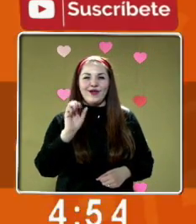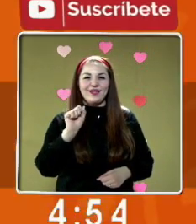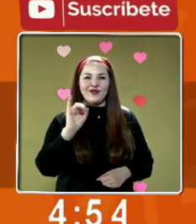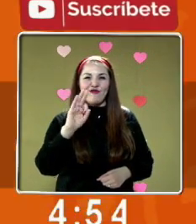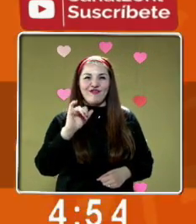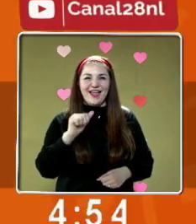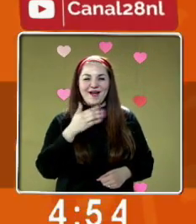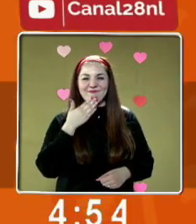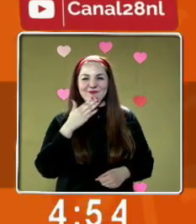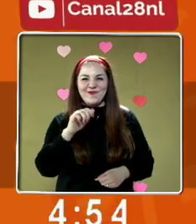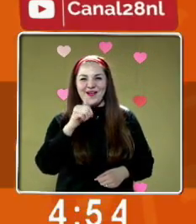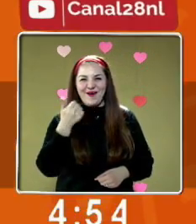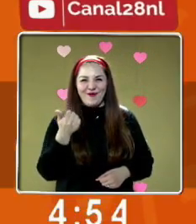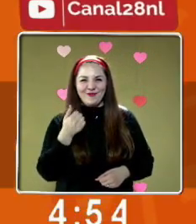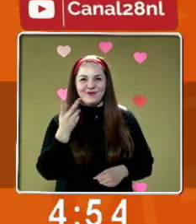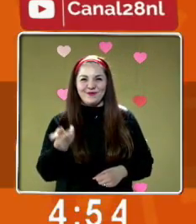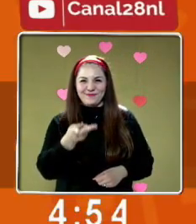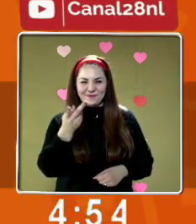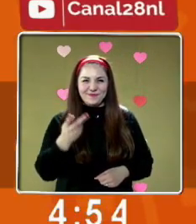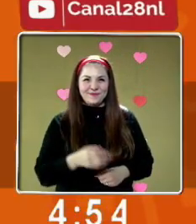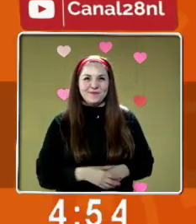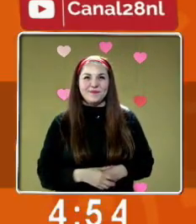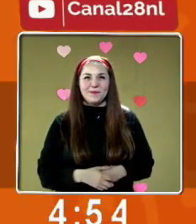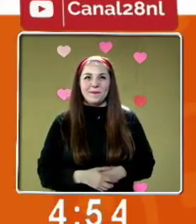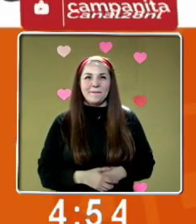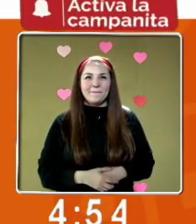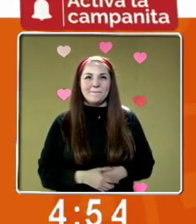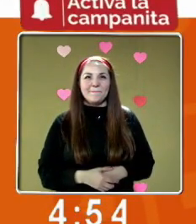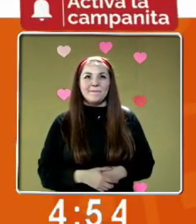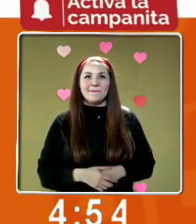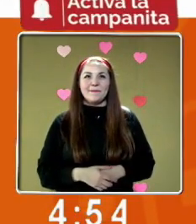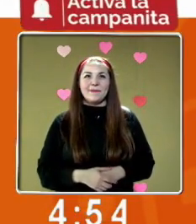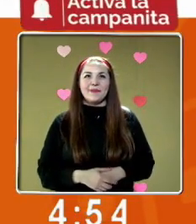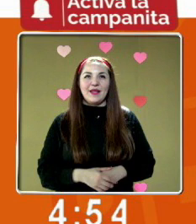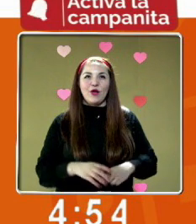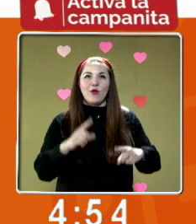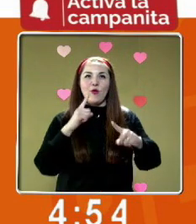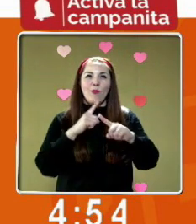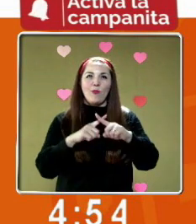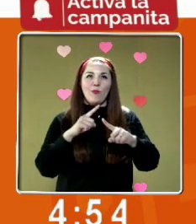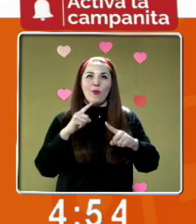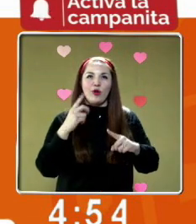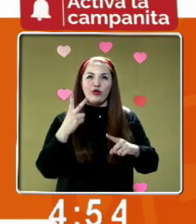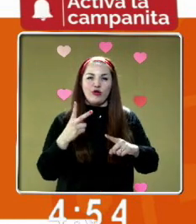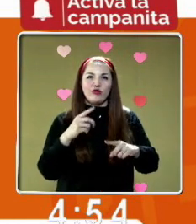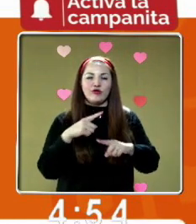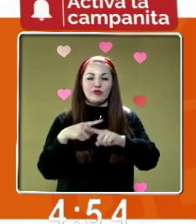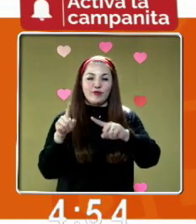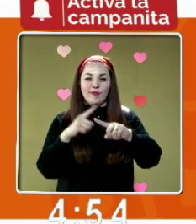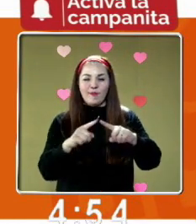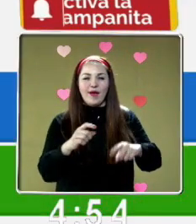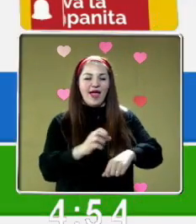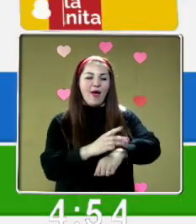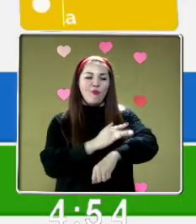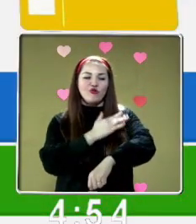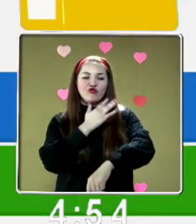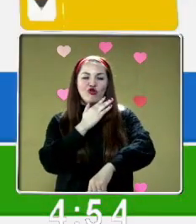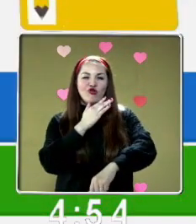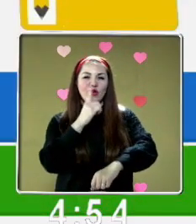¿Avanzamos, okay. maestra? A ver. Vamos a ver qué dice. Puntos dobles. Las siguientes son